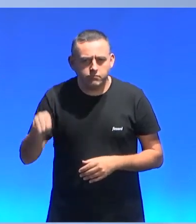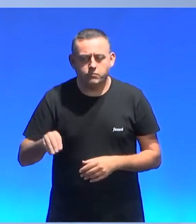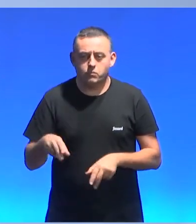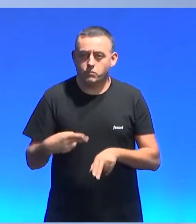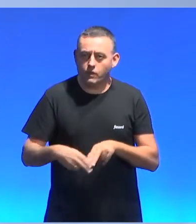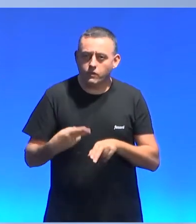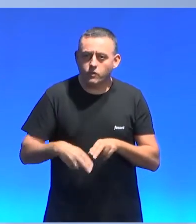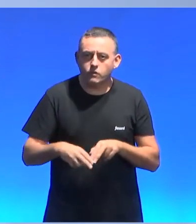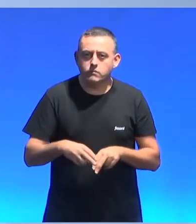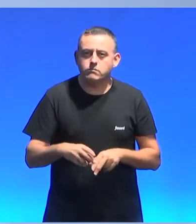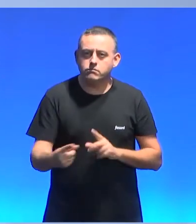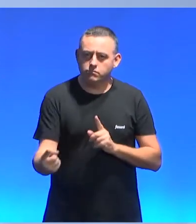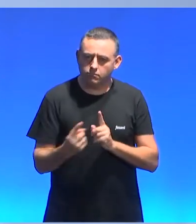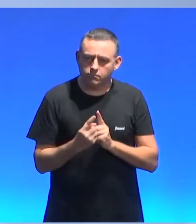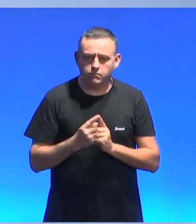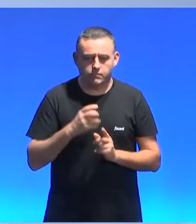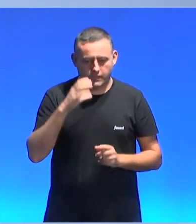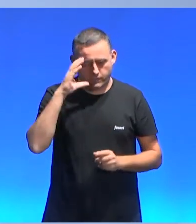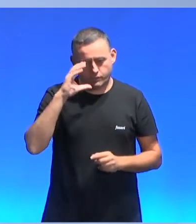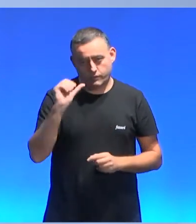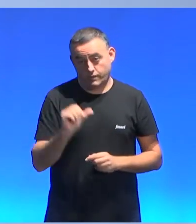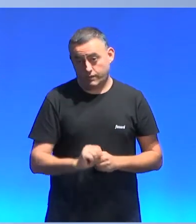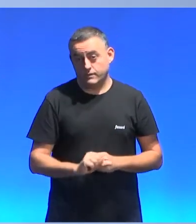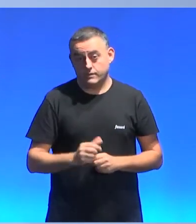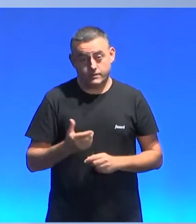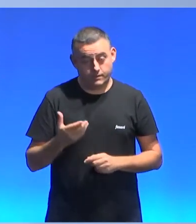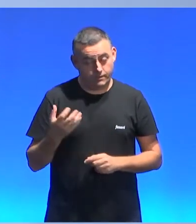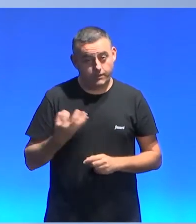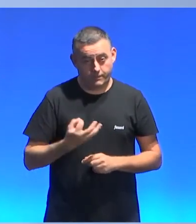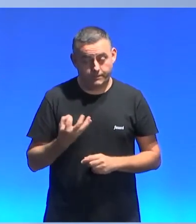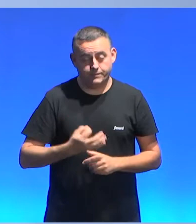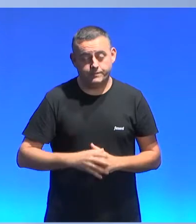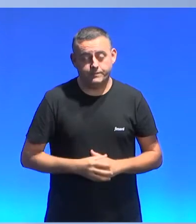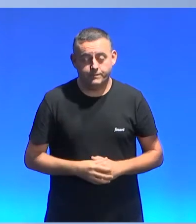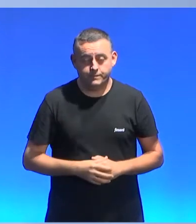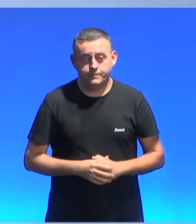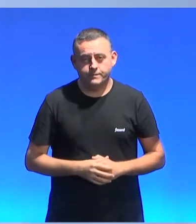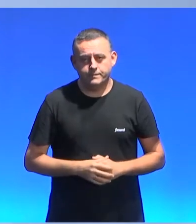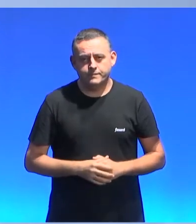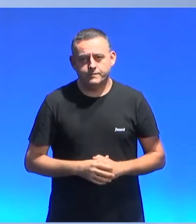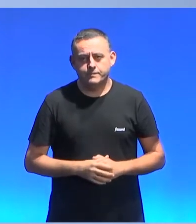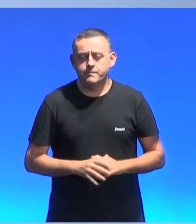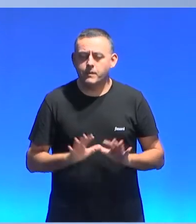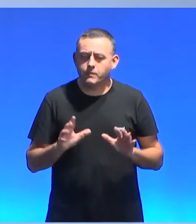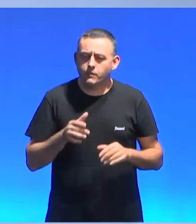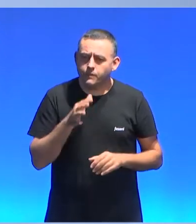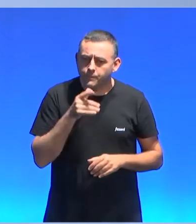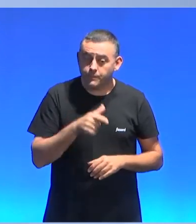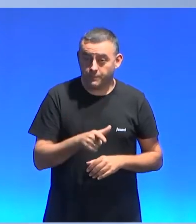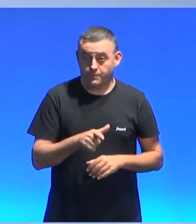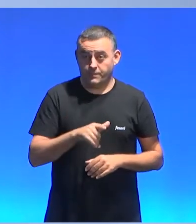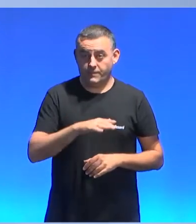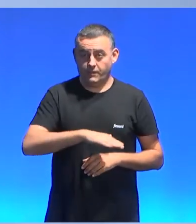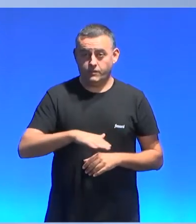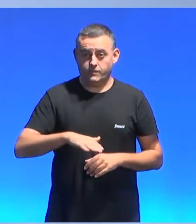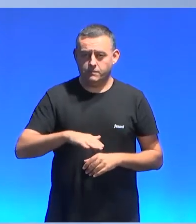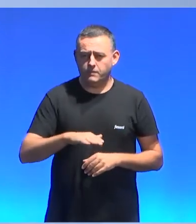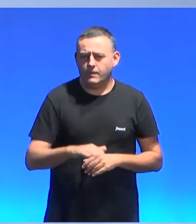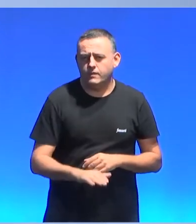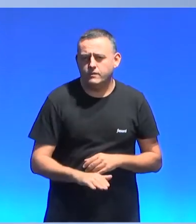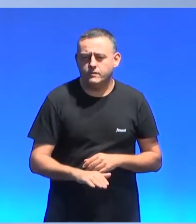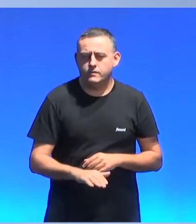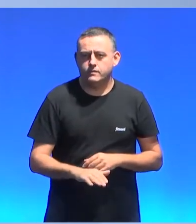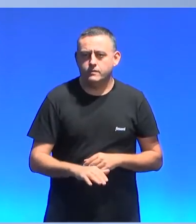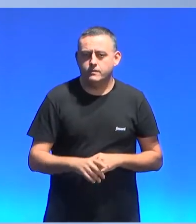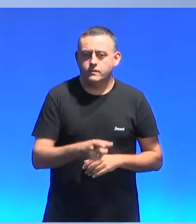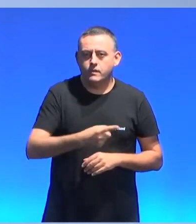tienen el deber de escuchar. Este caso es distinto. Niños tan pequeños no tienen